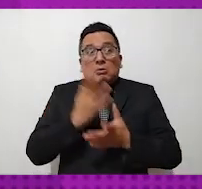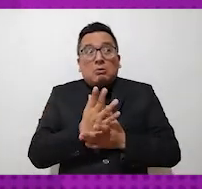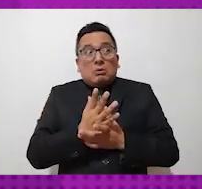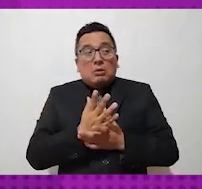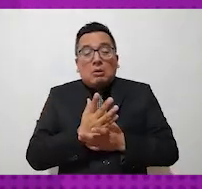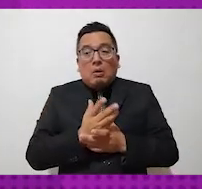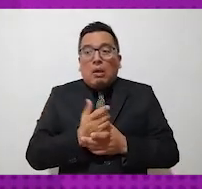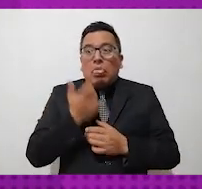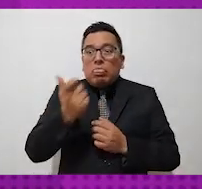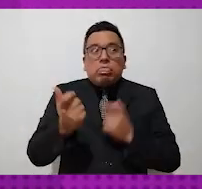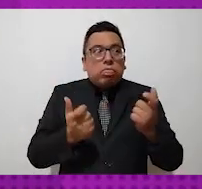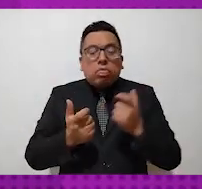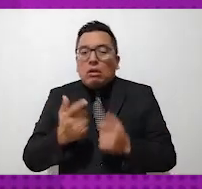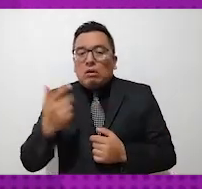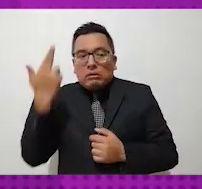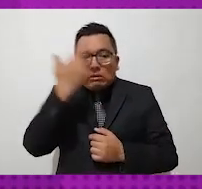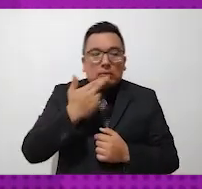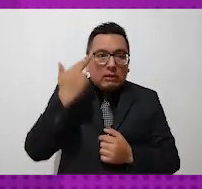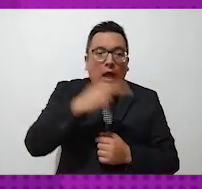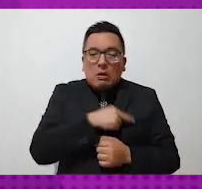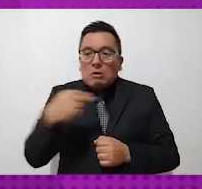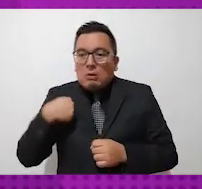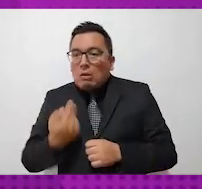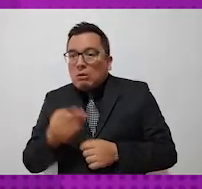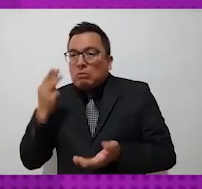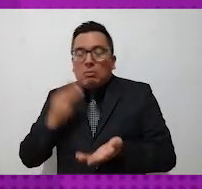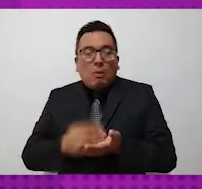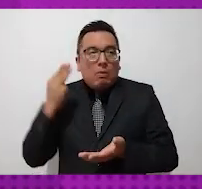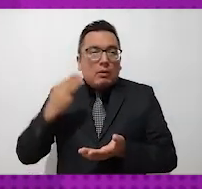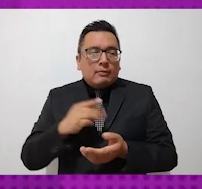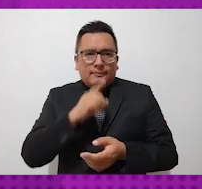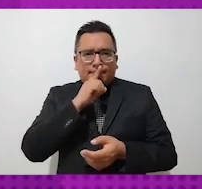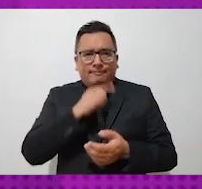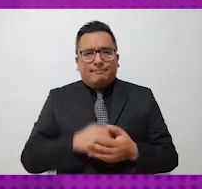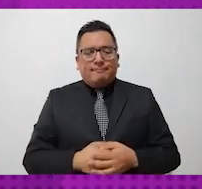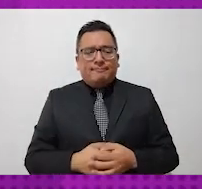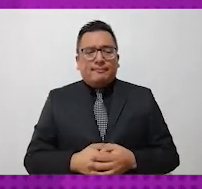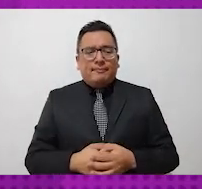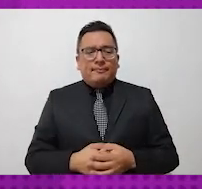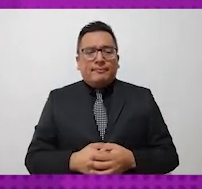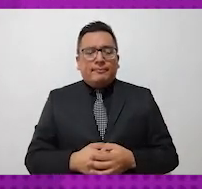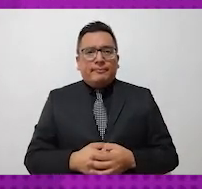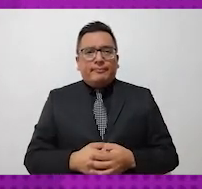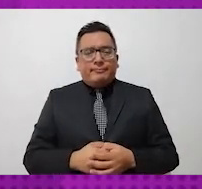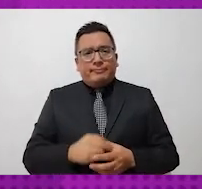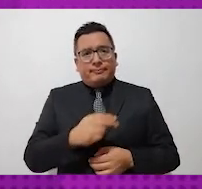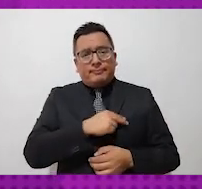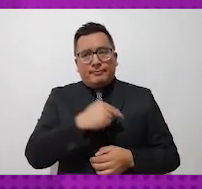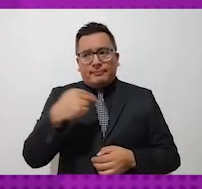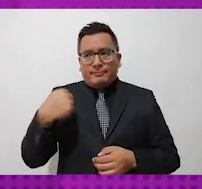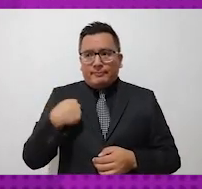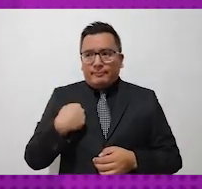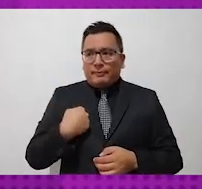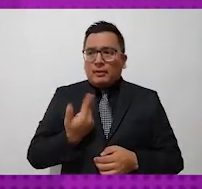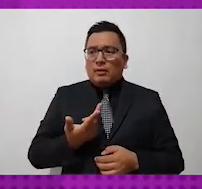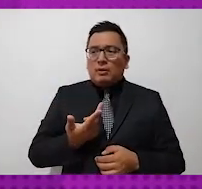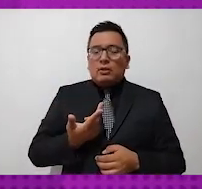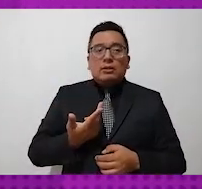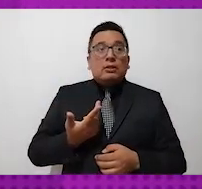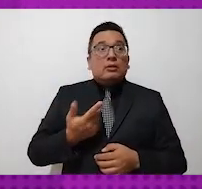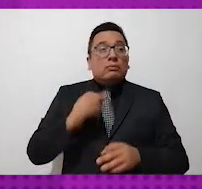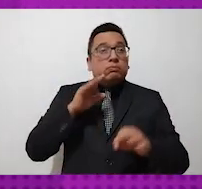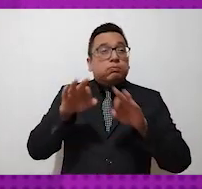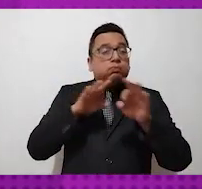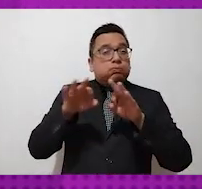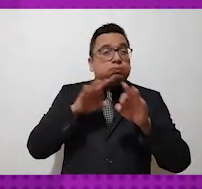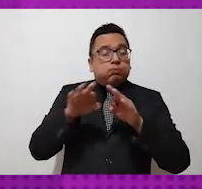órgano fiscalizador, un órgano sancionador, sino que nos vean más bien como una forma de llevar a cabo el